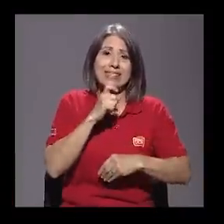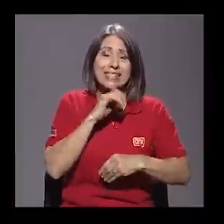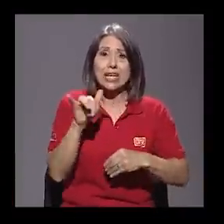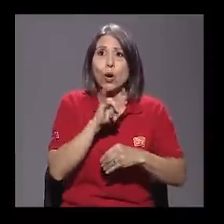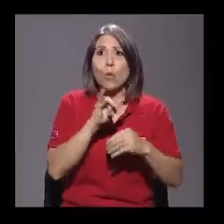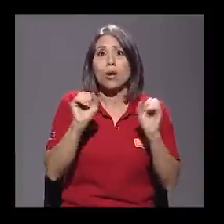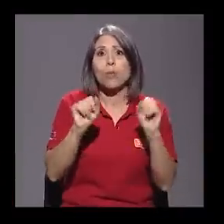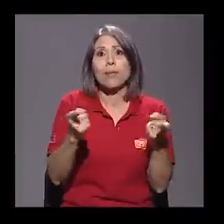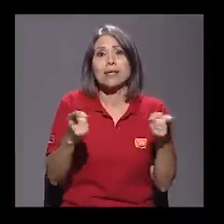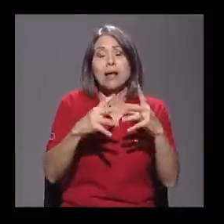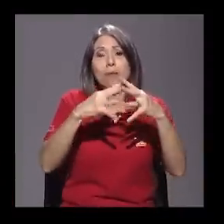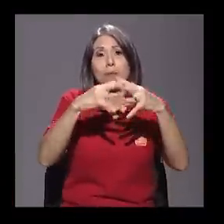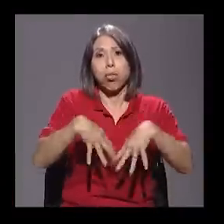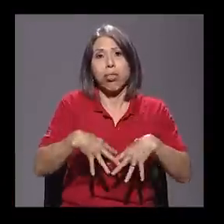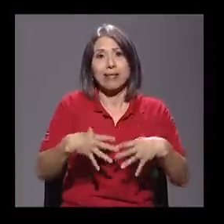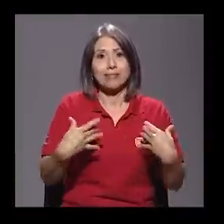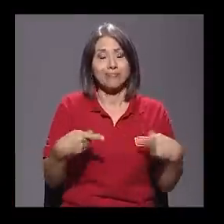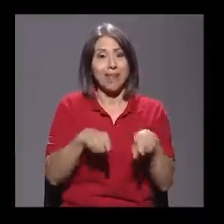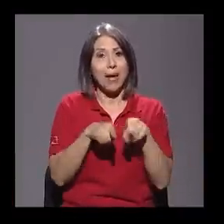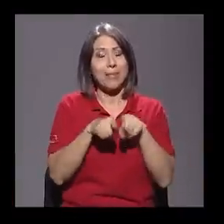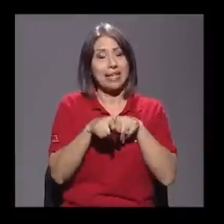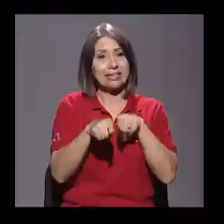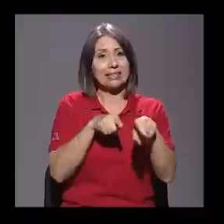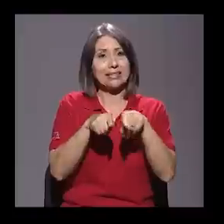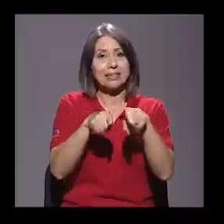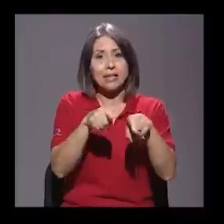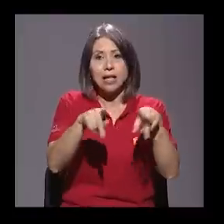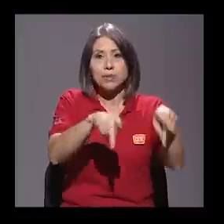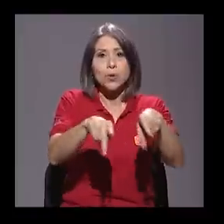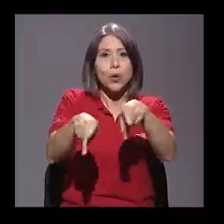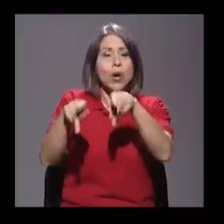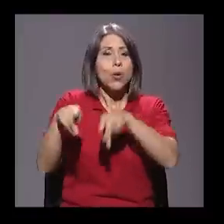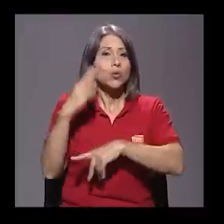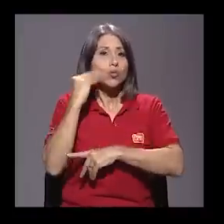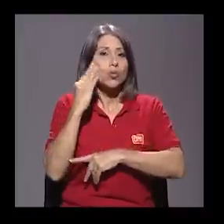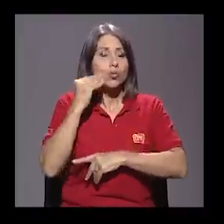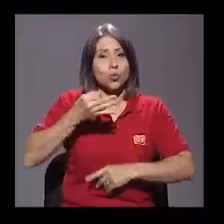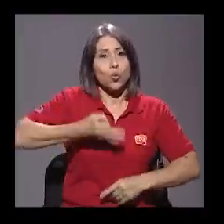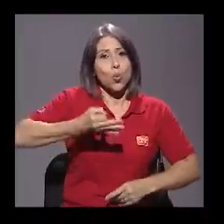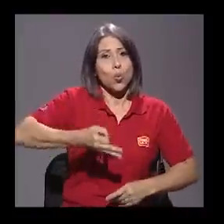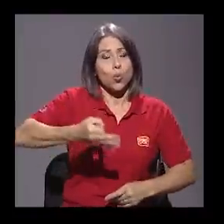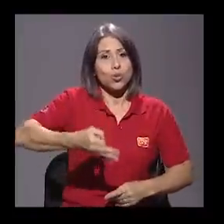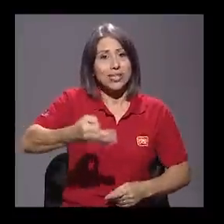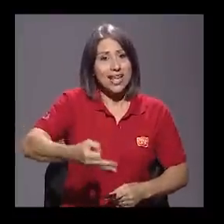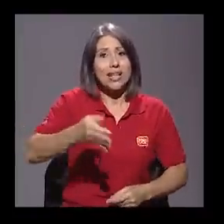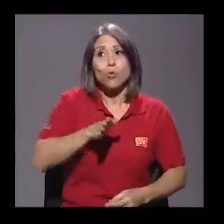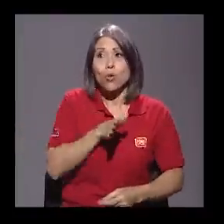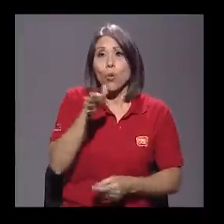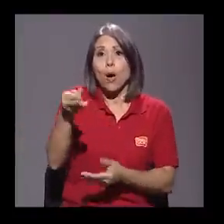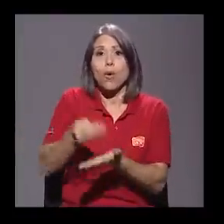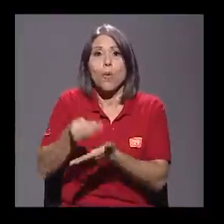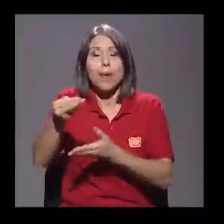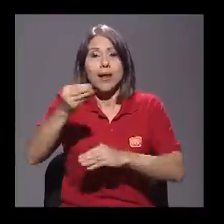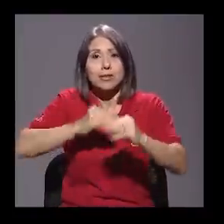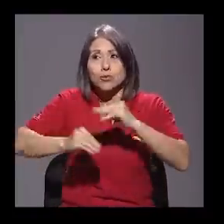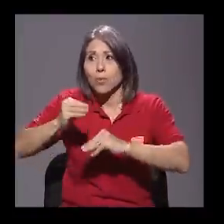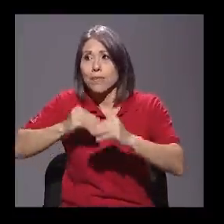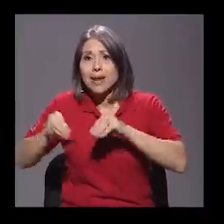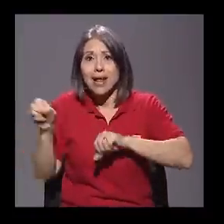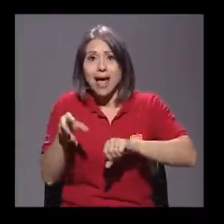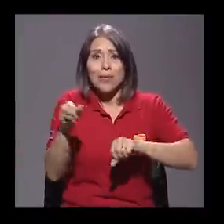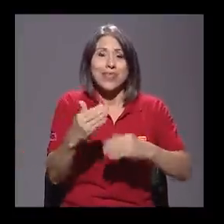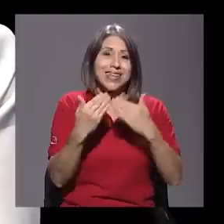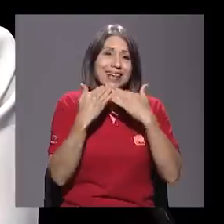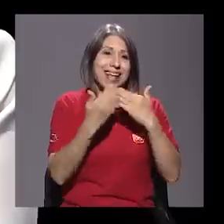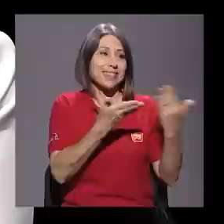gran colapso, y paralelamente a eso la ciudadanía lo vive todos los días que va al supermercado. Gracias